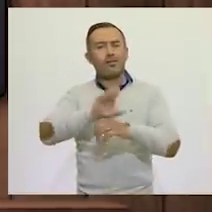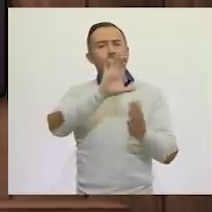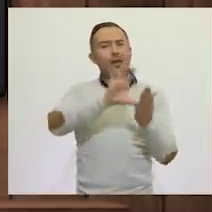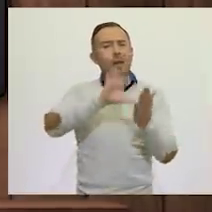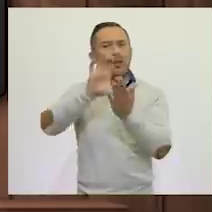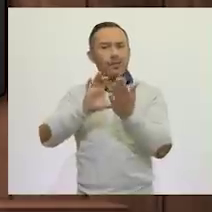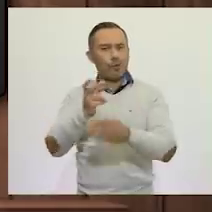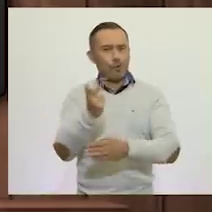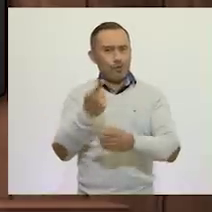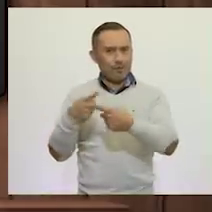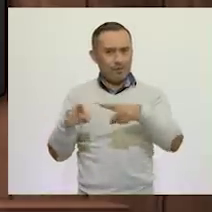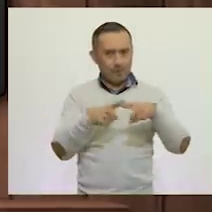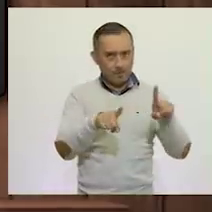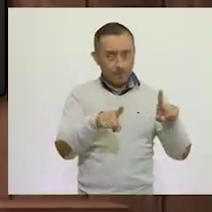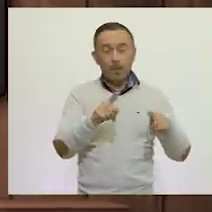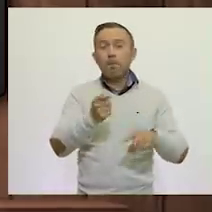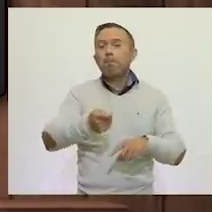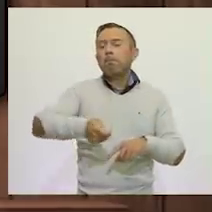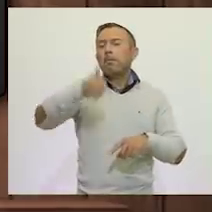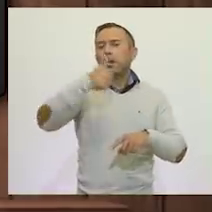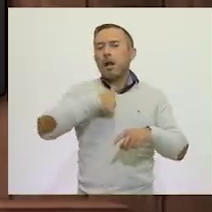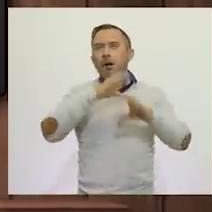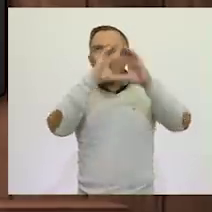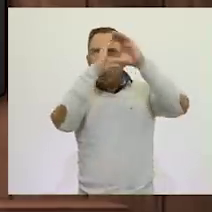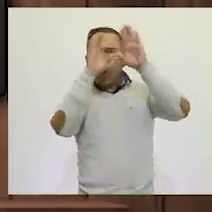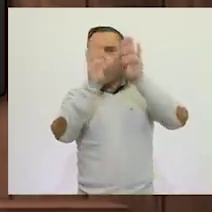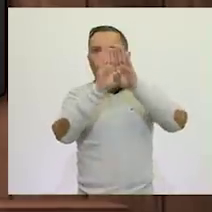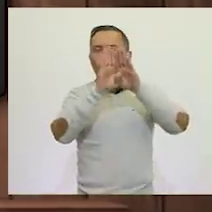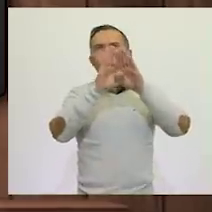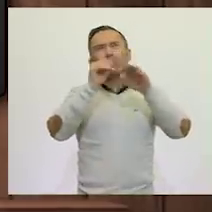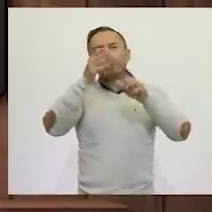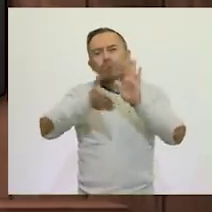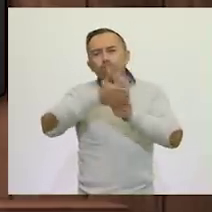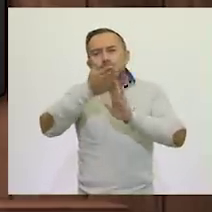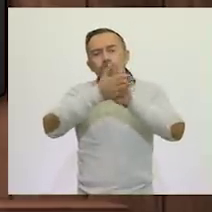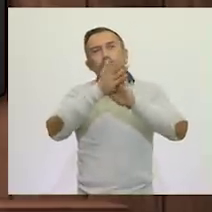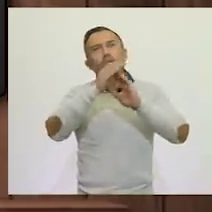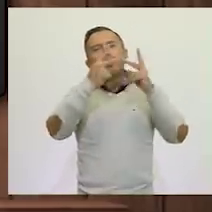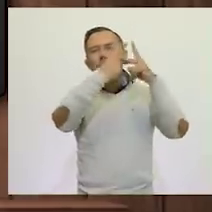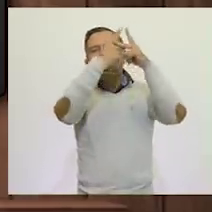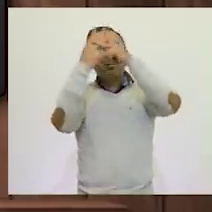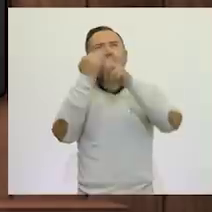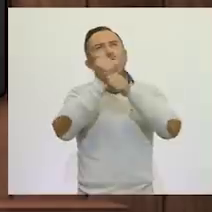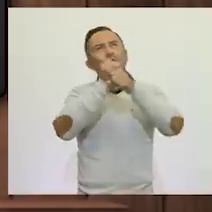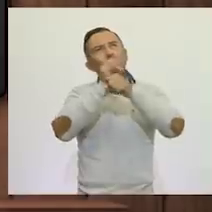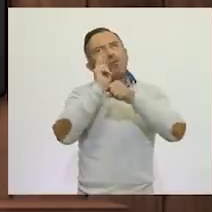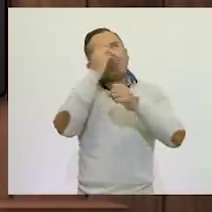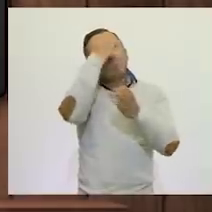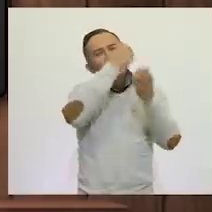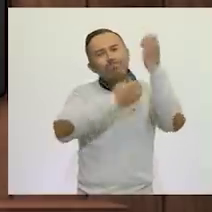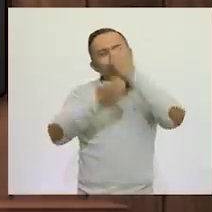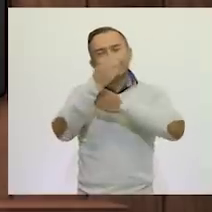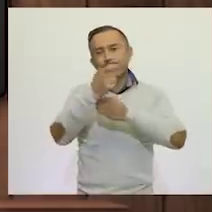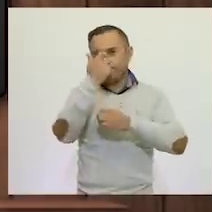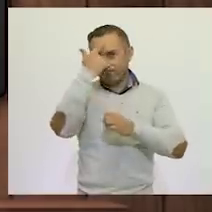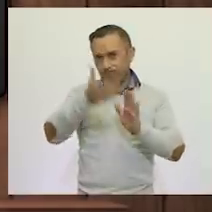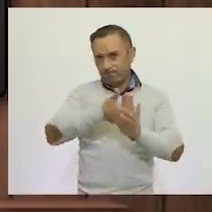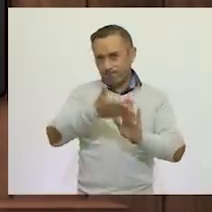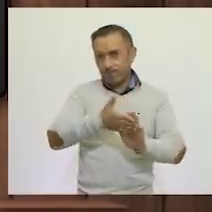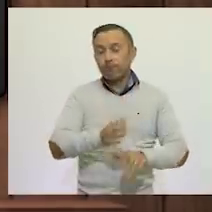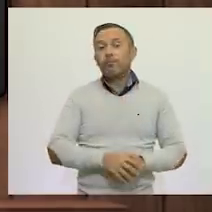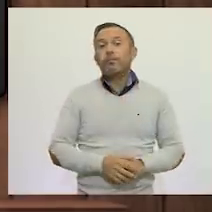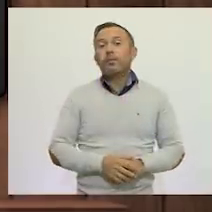los primeros observatorios astronómicos en El Mirador, Tikal y Huaxactún. El fin del